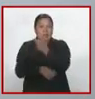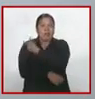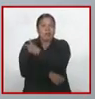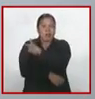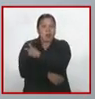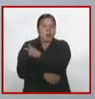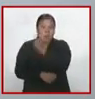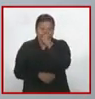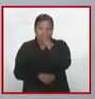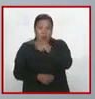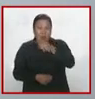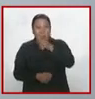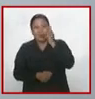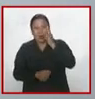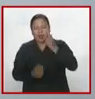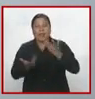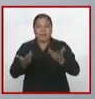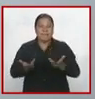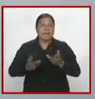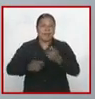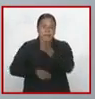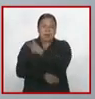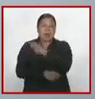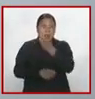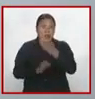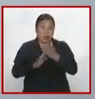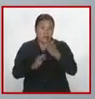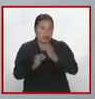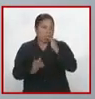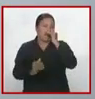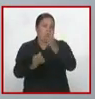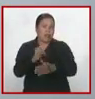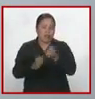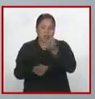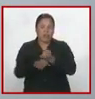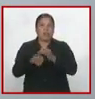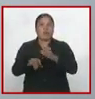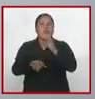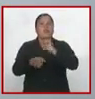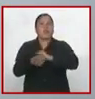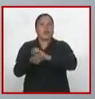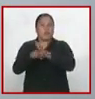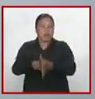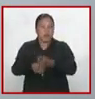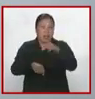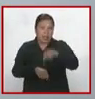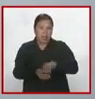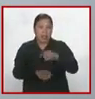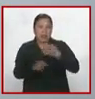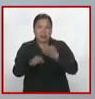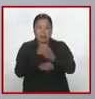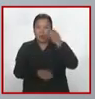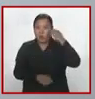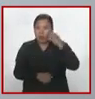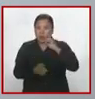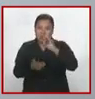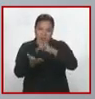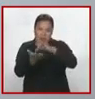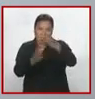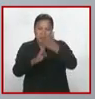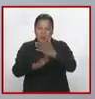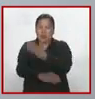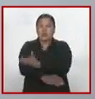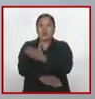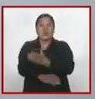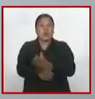esperanza también a toda la población y es así como llegamos a la parte final de este informe por kobe 19 aquí en territorio oaxaqueño gracias por habernos acompañado